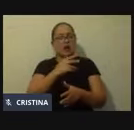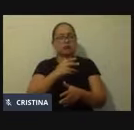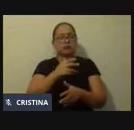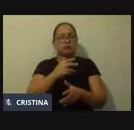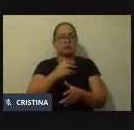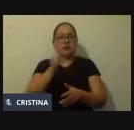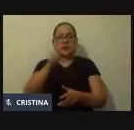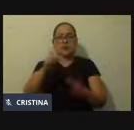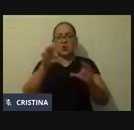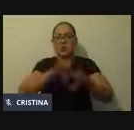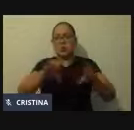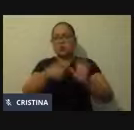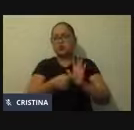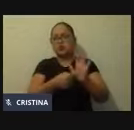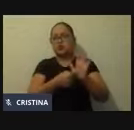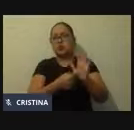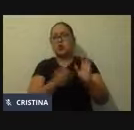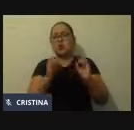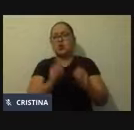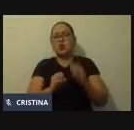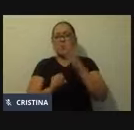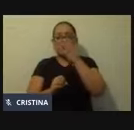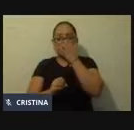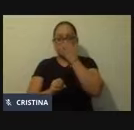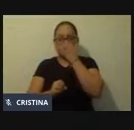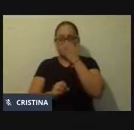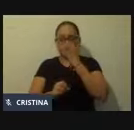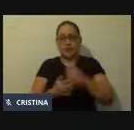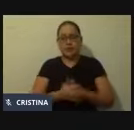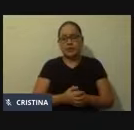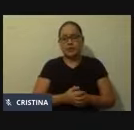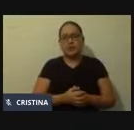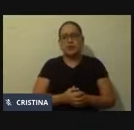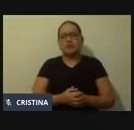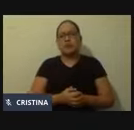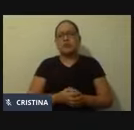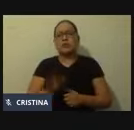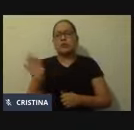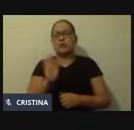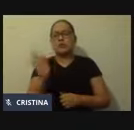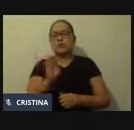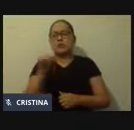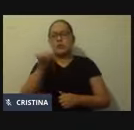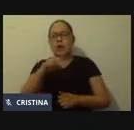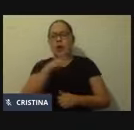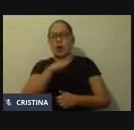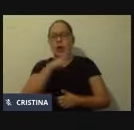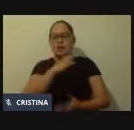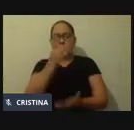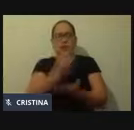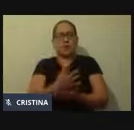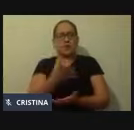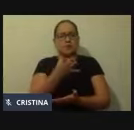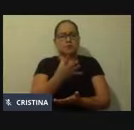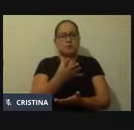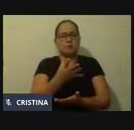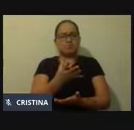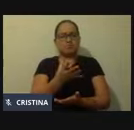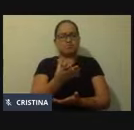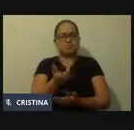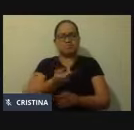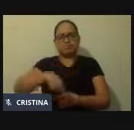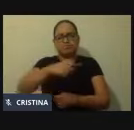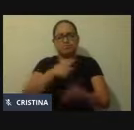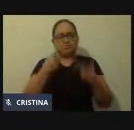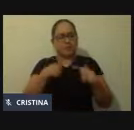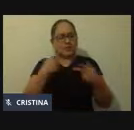videollamadas, Zoom, videocongresos, pues obviamente los eventos de mucha gente todavía no está